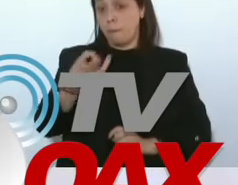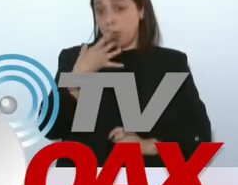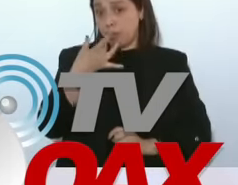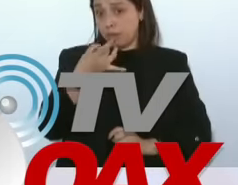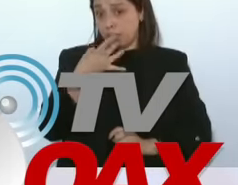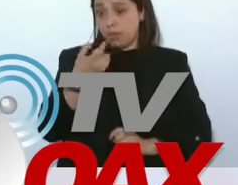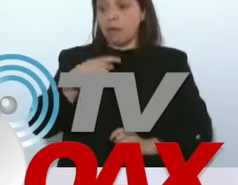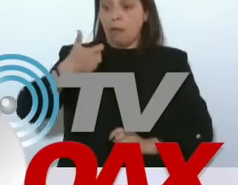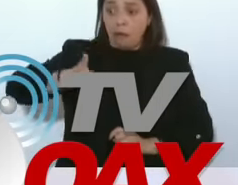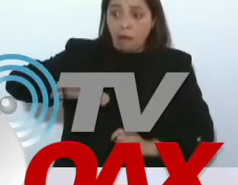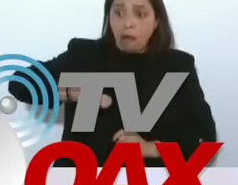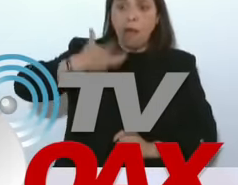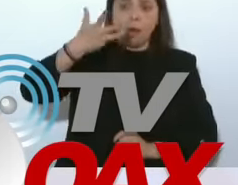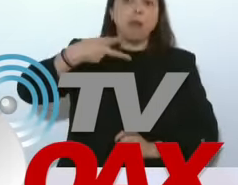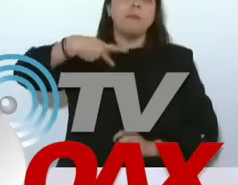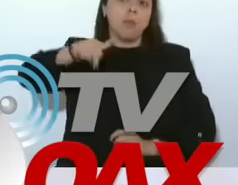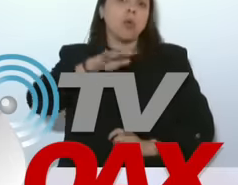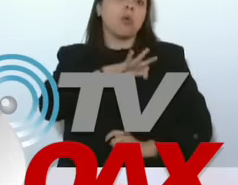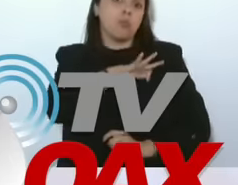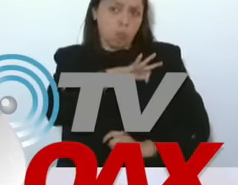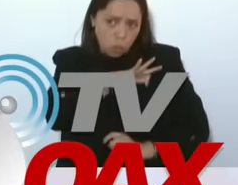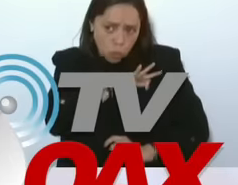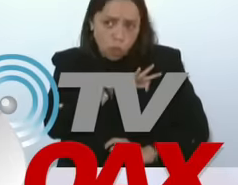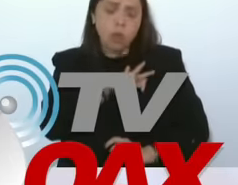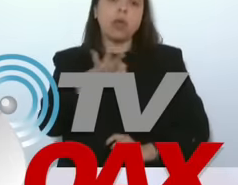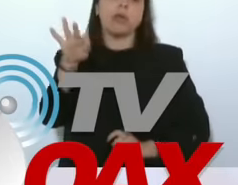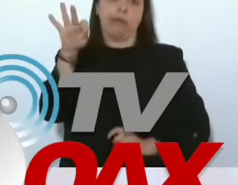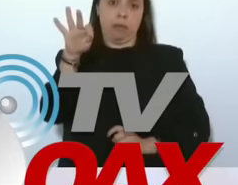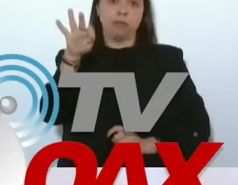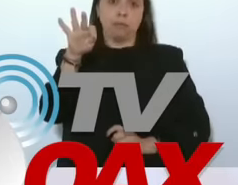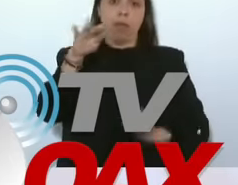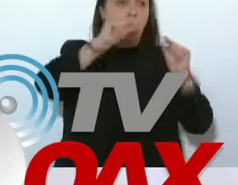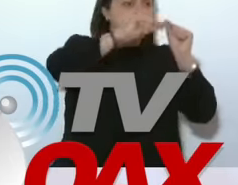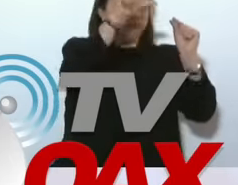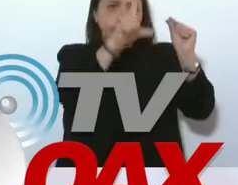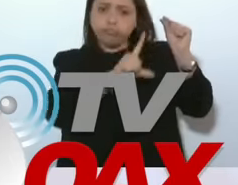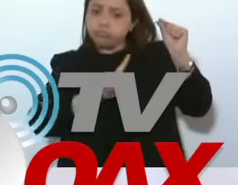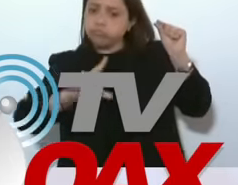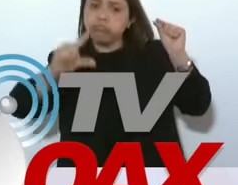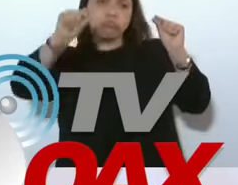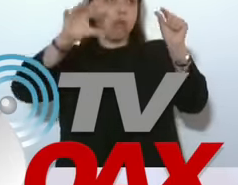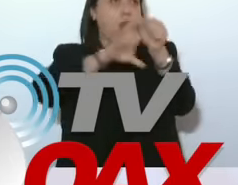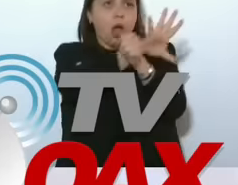se pueda contar con ellas en cualquier parte del país,